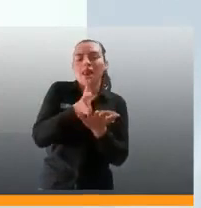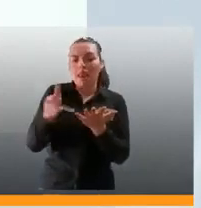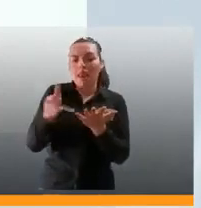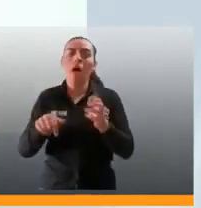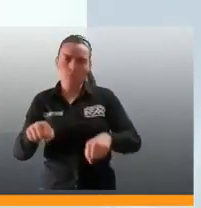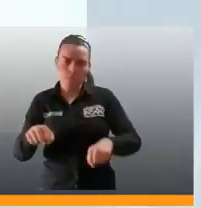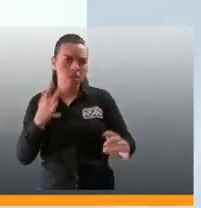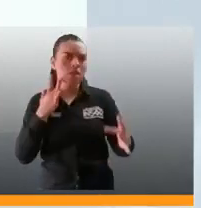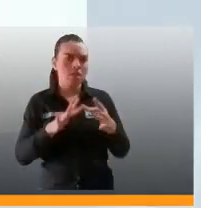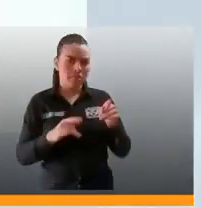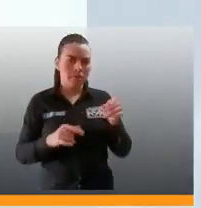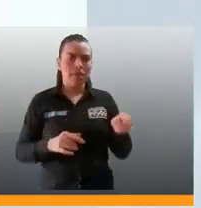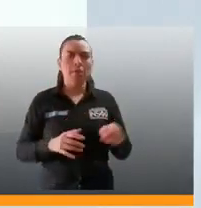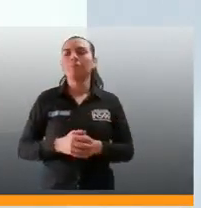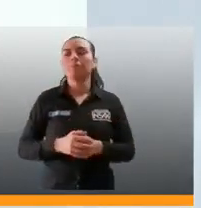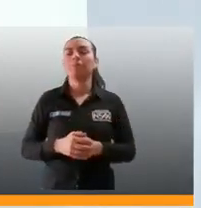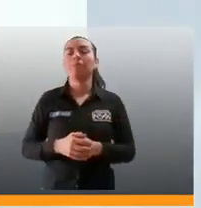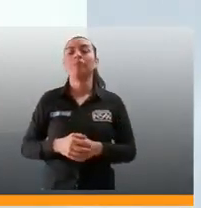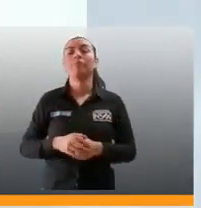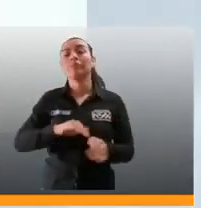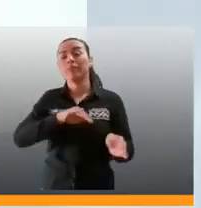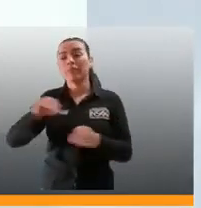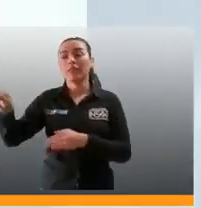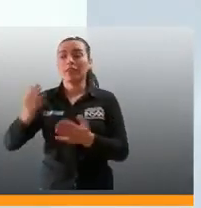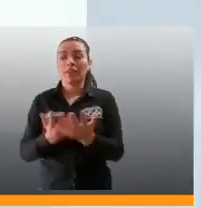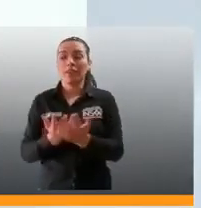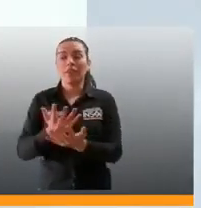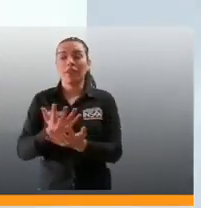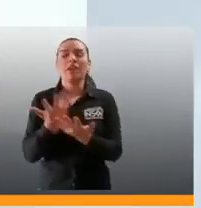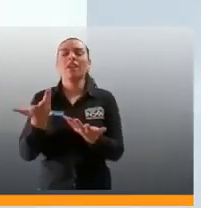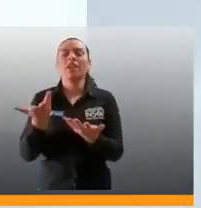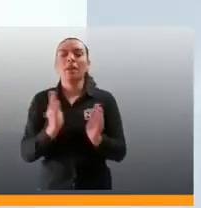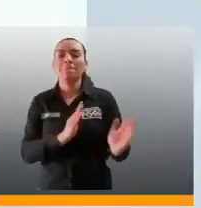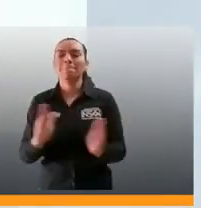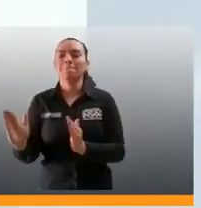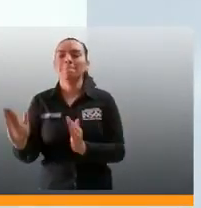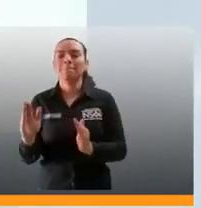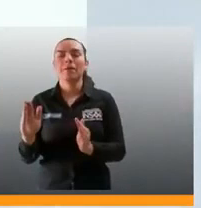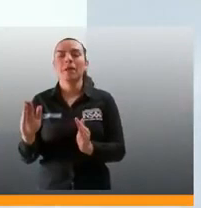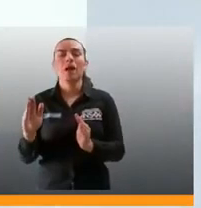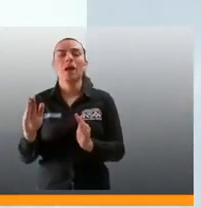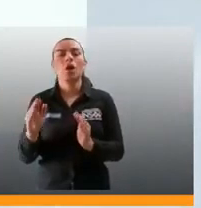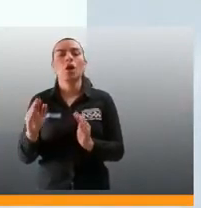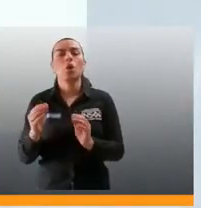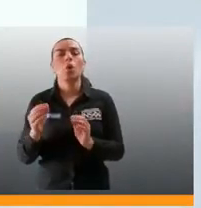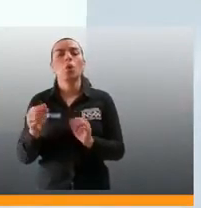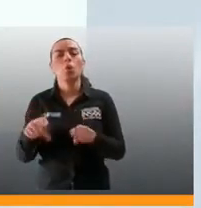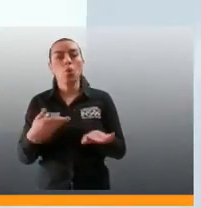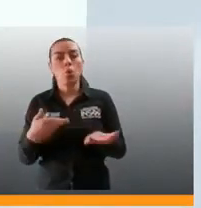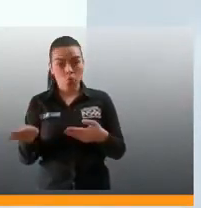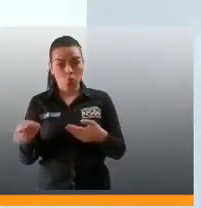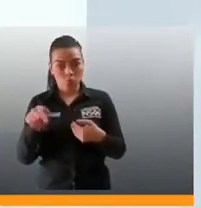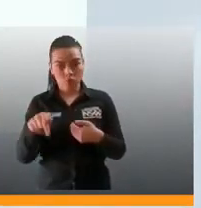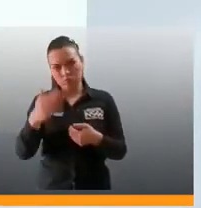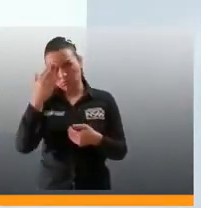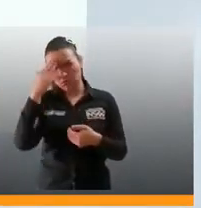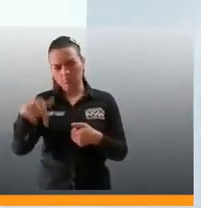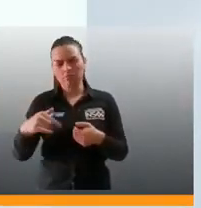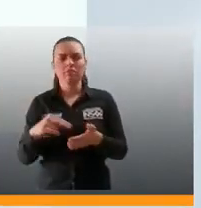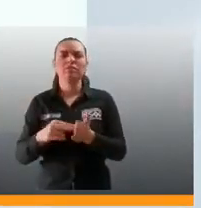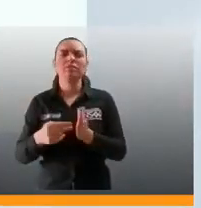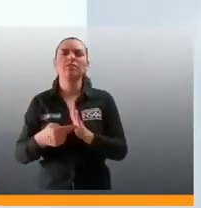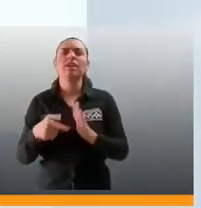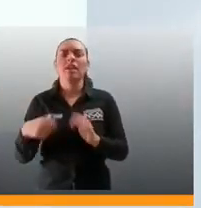segunda recomendación es planear el curso, planear tanto el trabajo sincrónico como asincrónico que vamos a